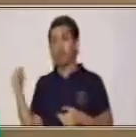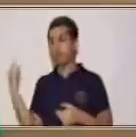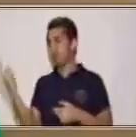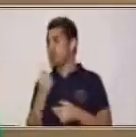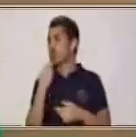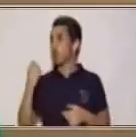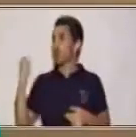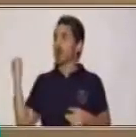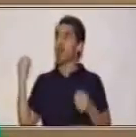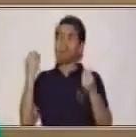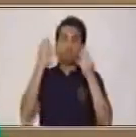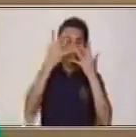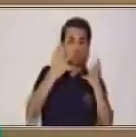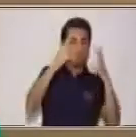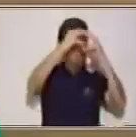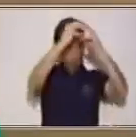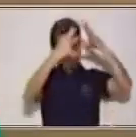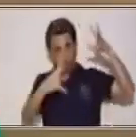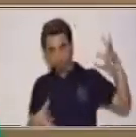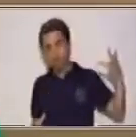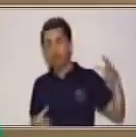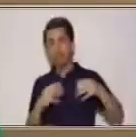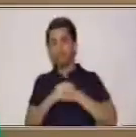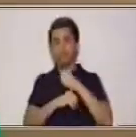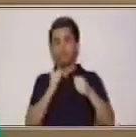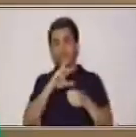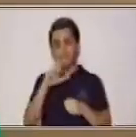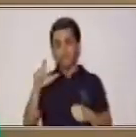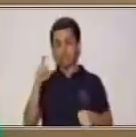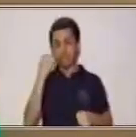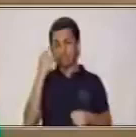toda esta fracción compleja?